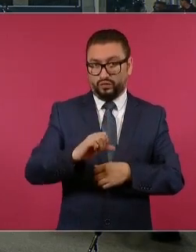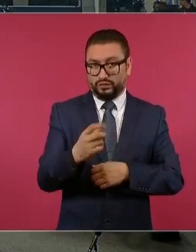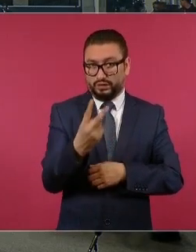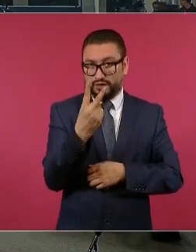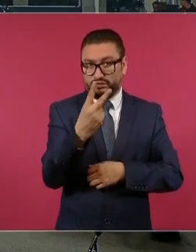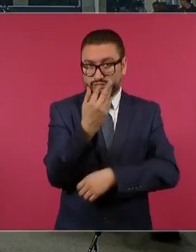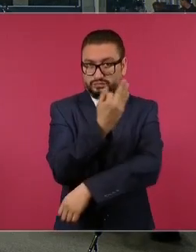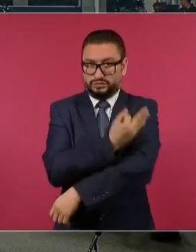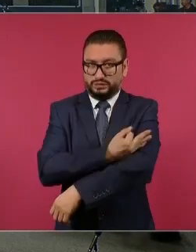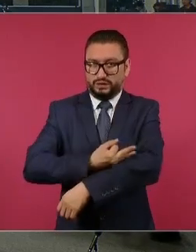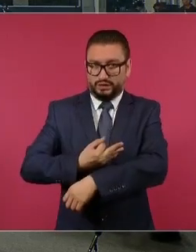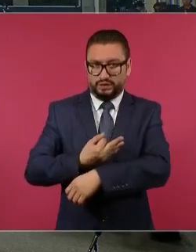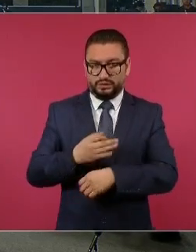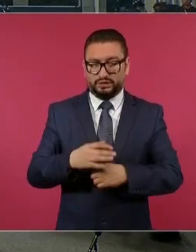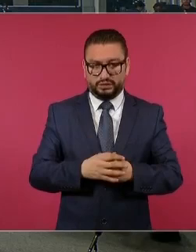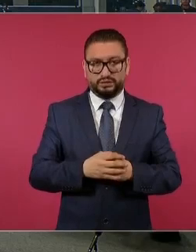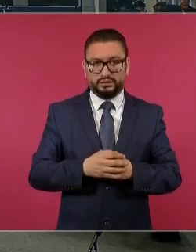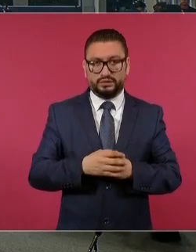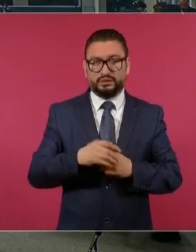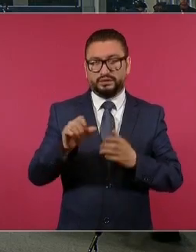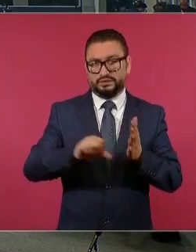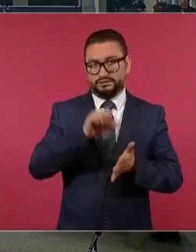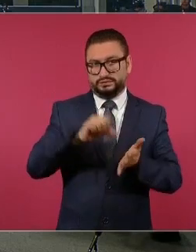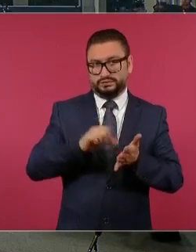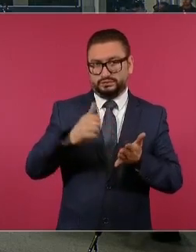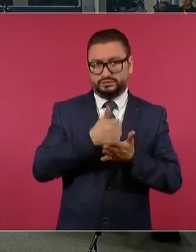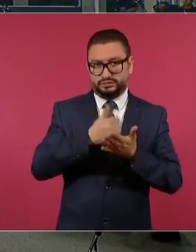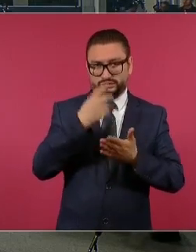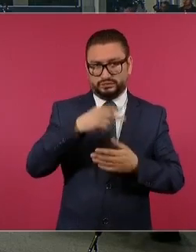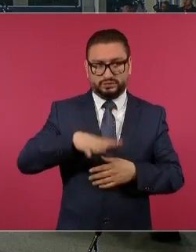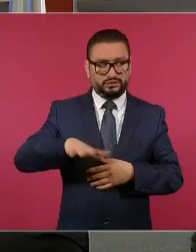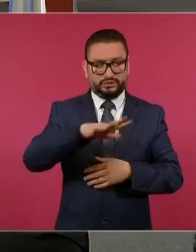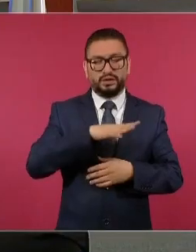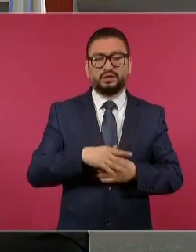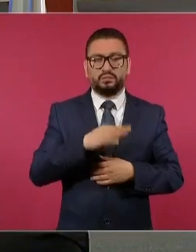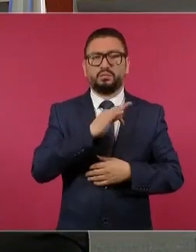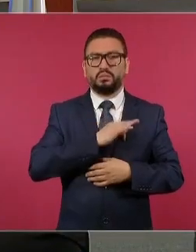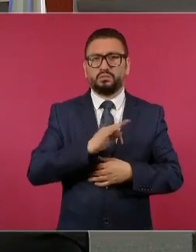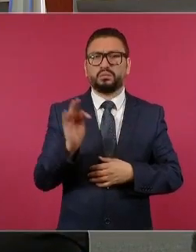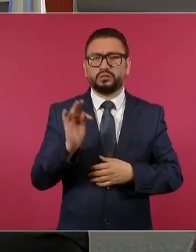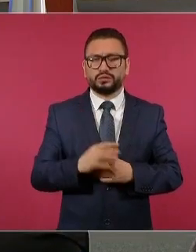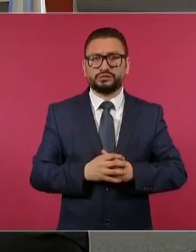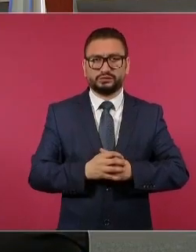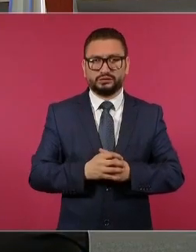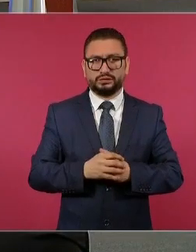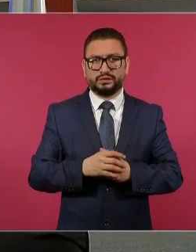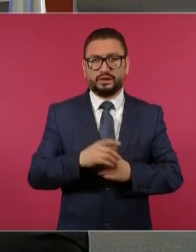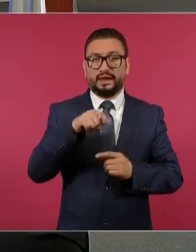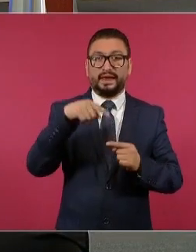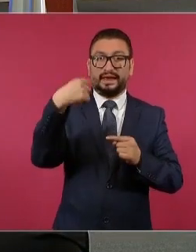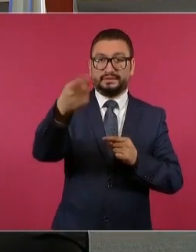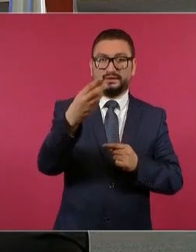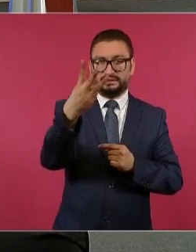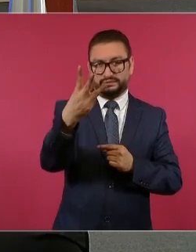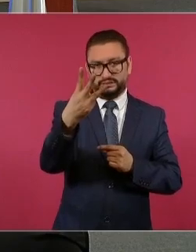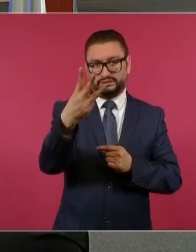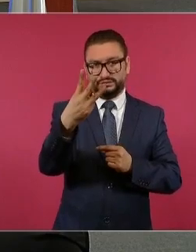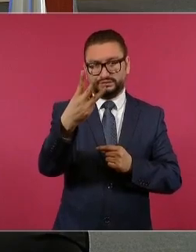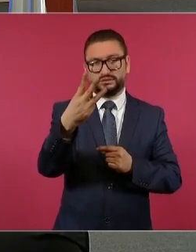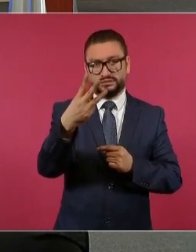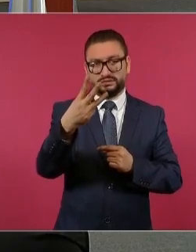sí, de tiempo del centro, sería las 3 de allá, que ya tienen